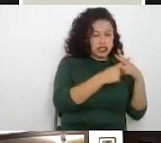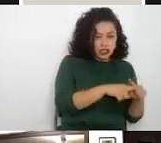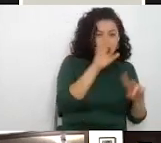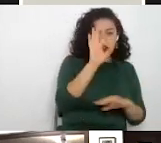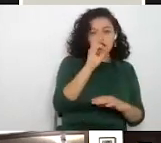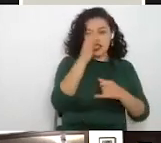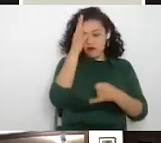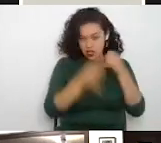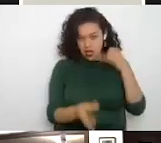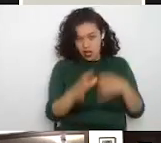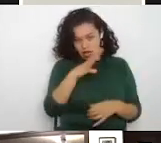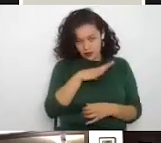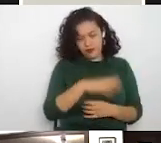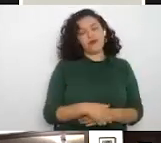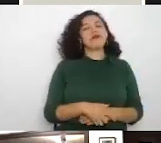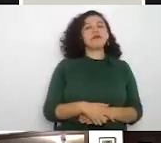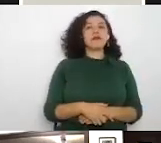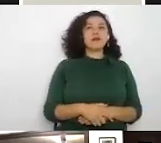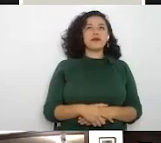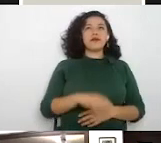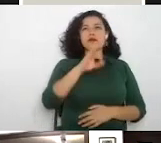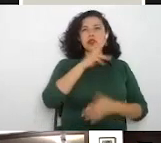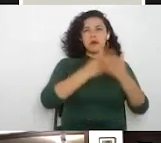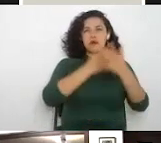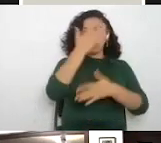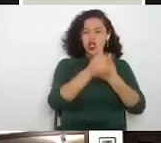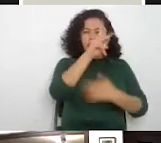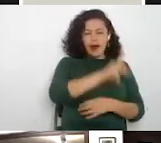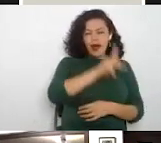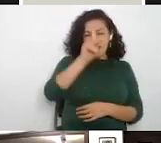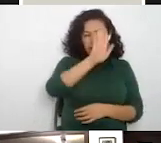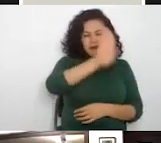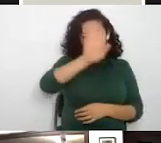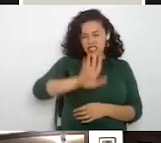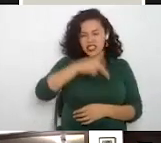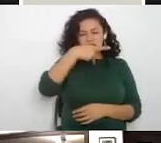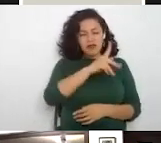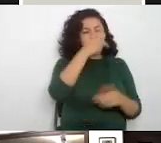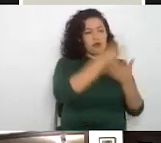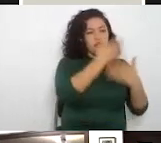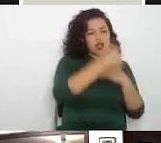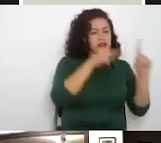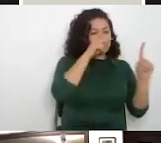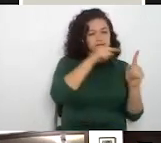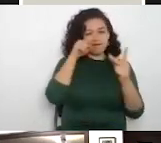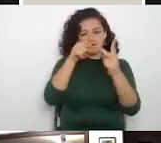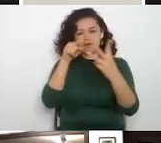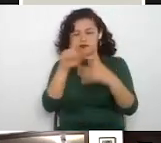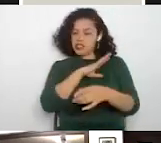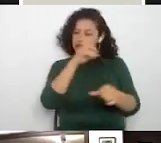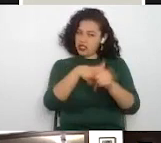final. Se pueden hacer proyectos similares, pero cada proyecto tiene un propósito en particular, ¿sí? Y